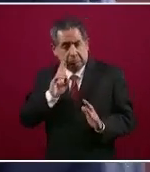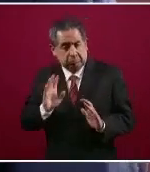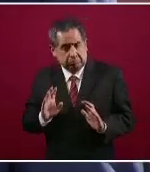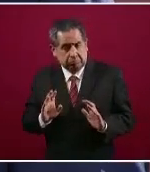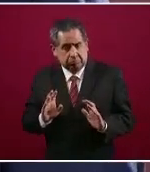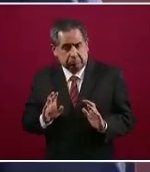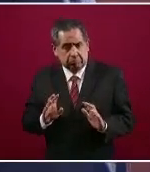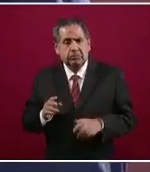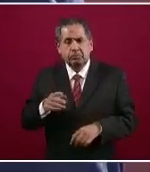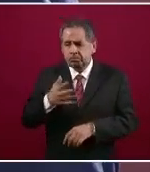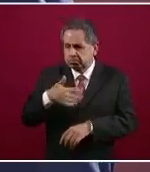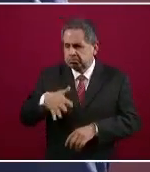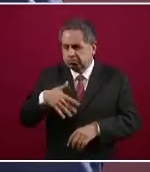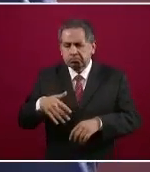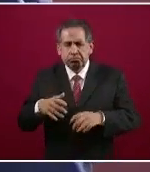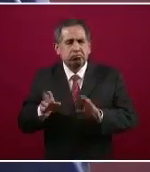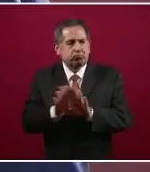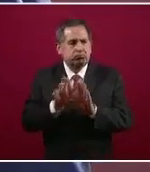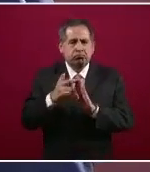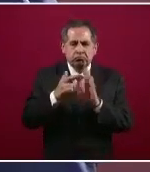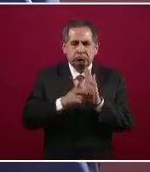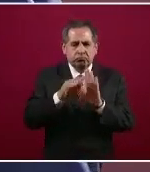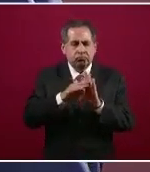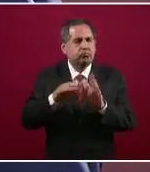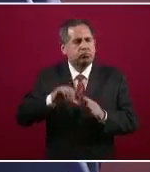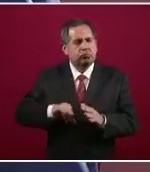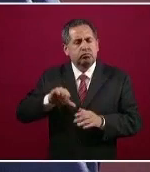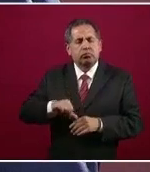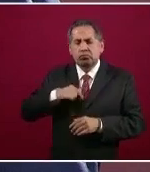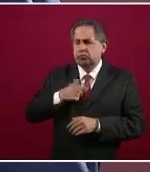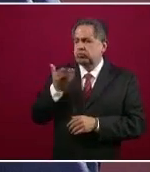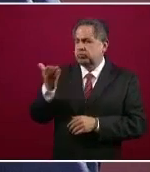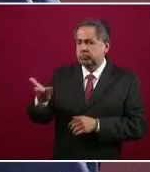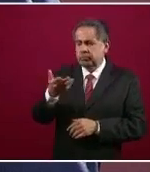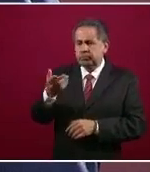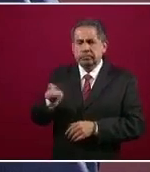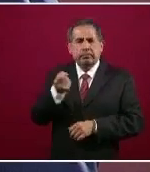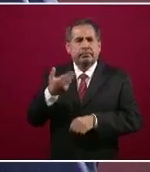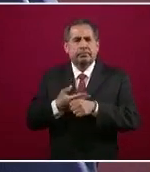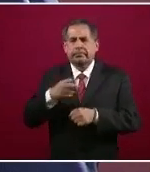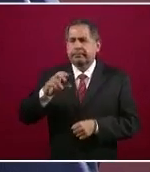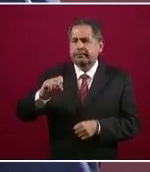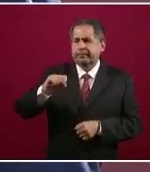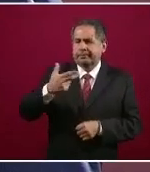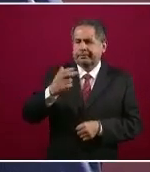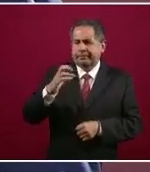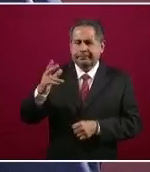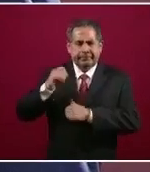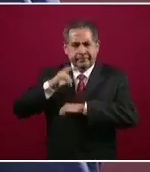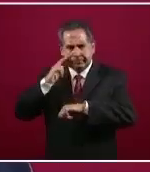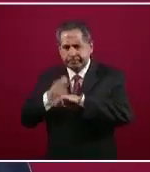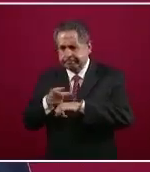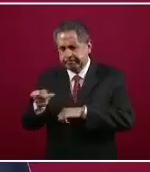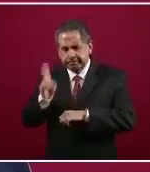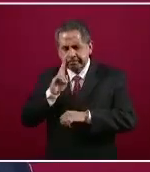y se busca un mecanismo. Hoy le voy a pedir al secretario de Hacienda que